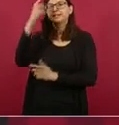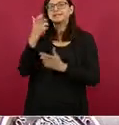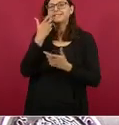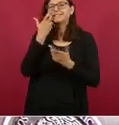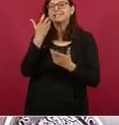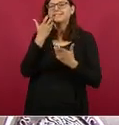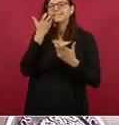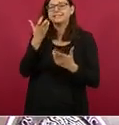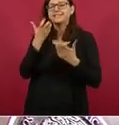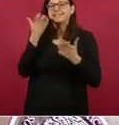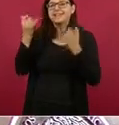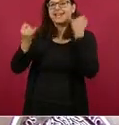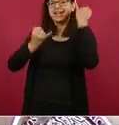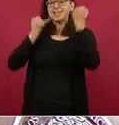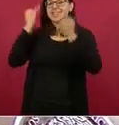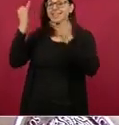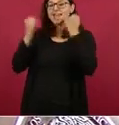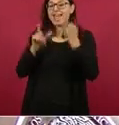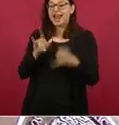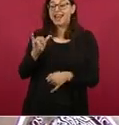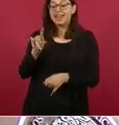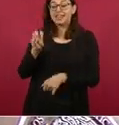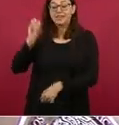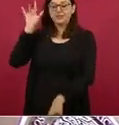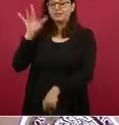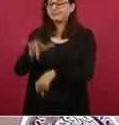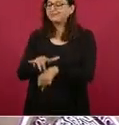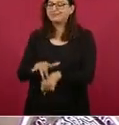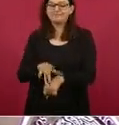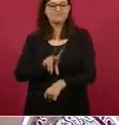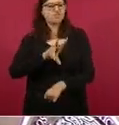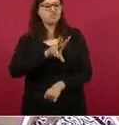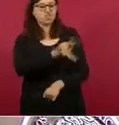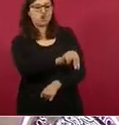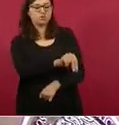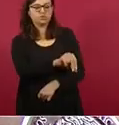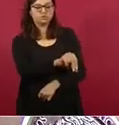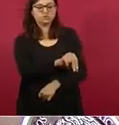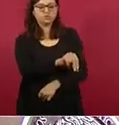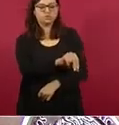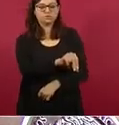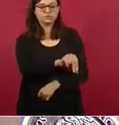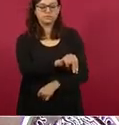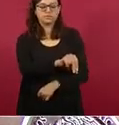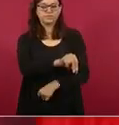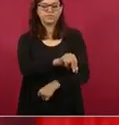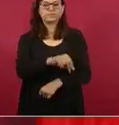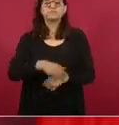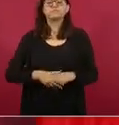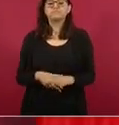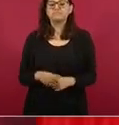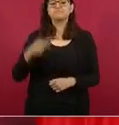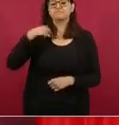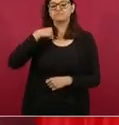ilusiones, que no estén pensando de que ya